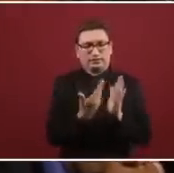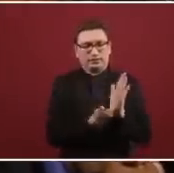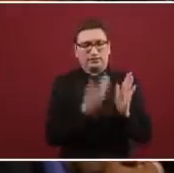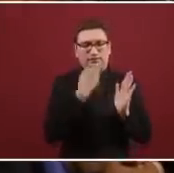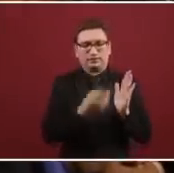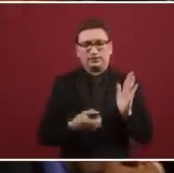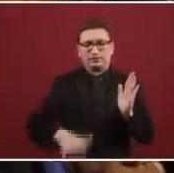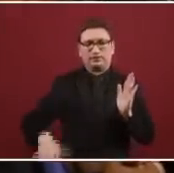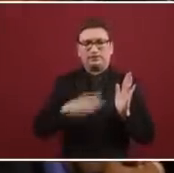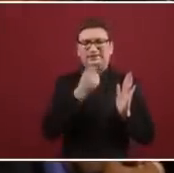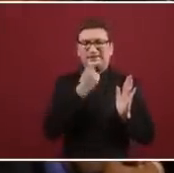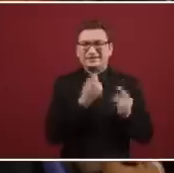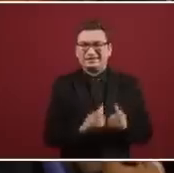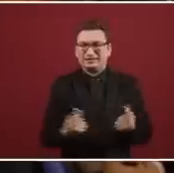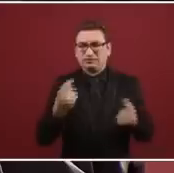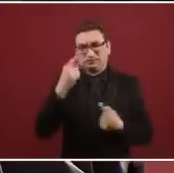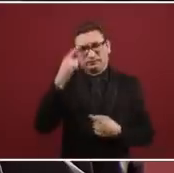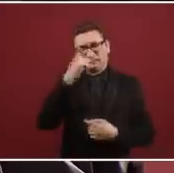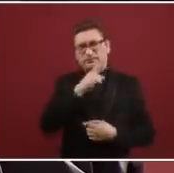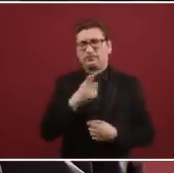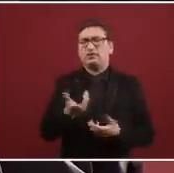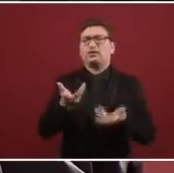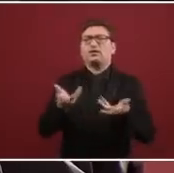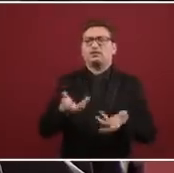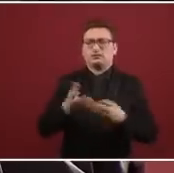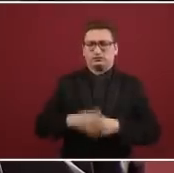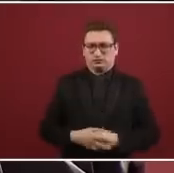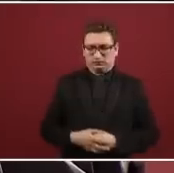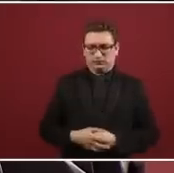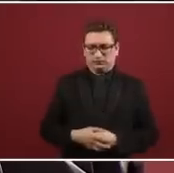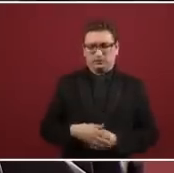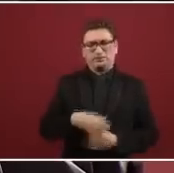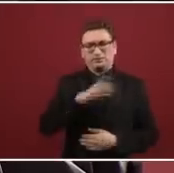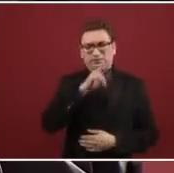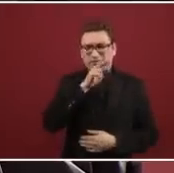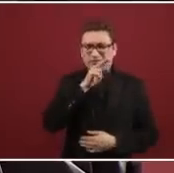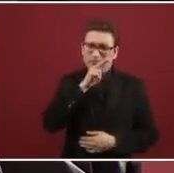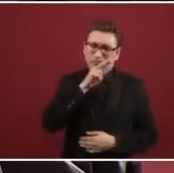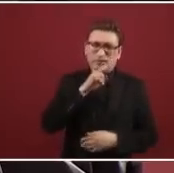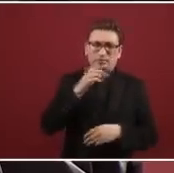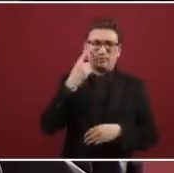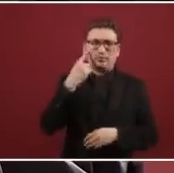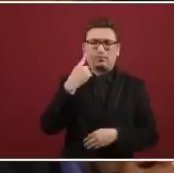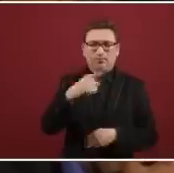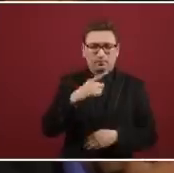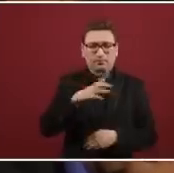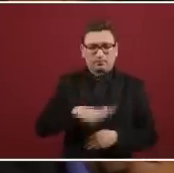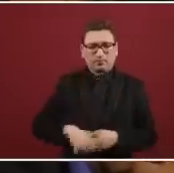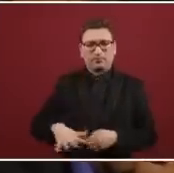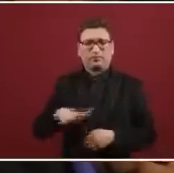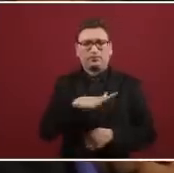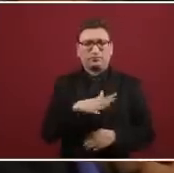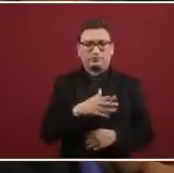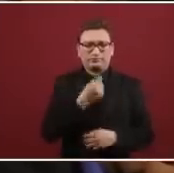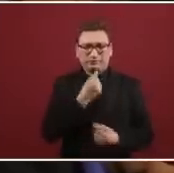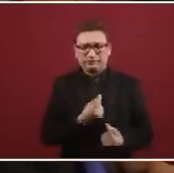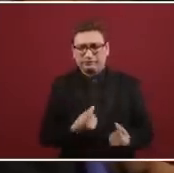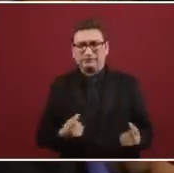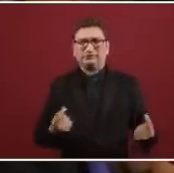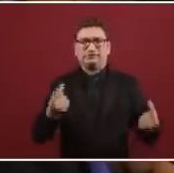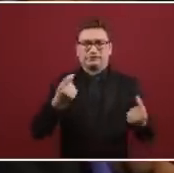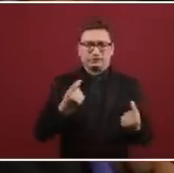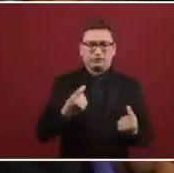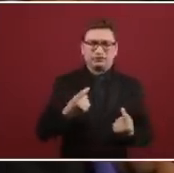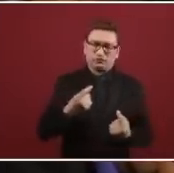niños. ¿Qué hacer entonces, señor presidente, en esta preocupación por transformar radicalmente y en especial la